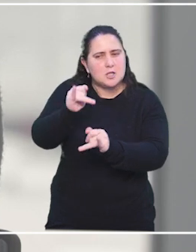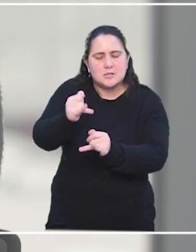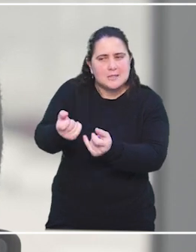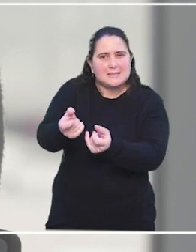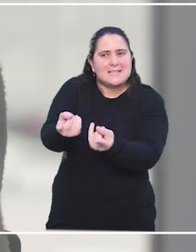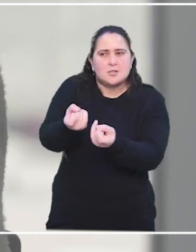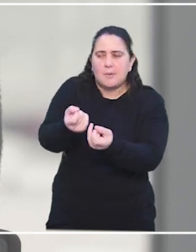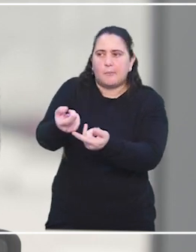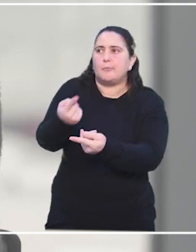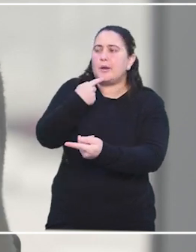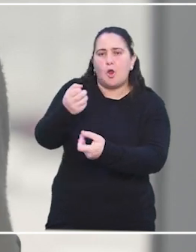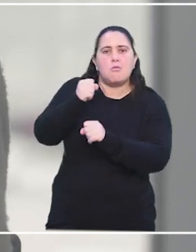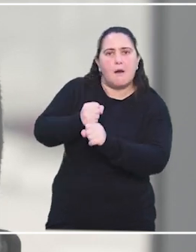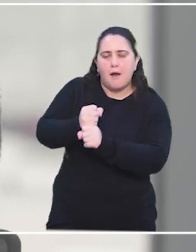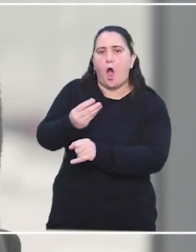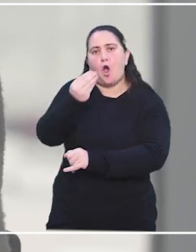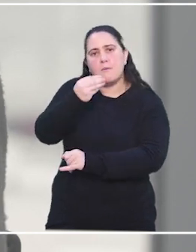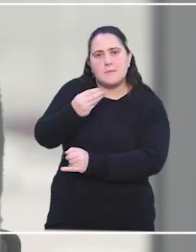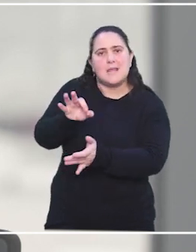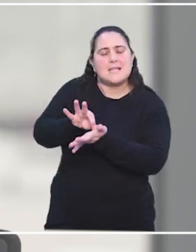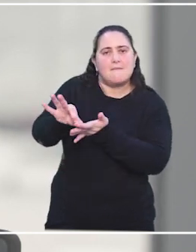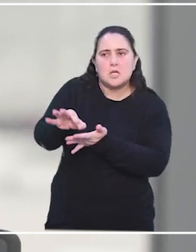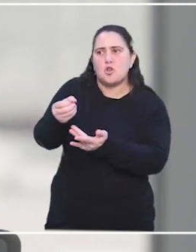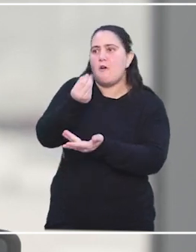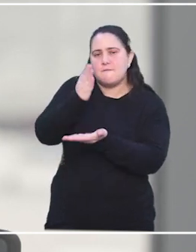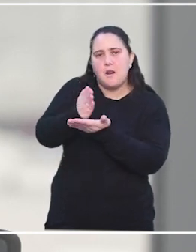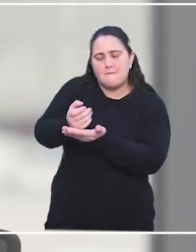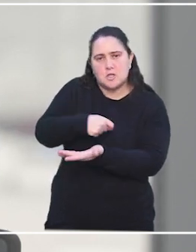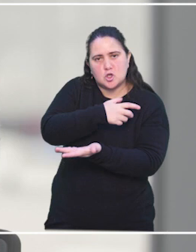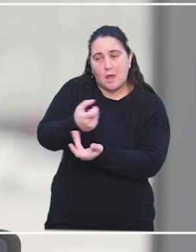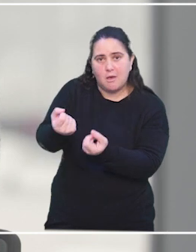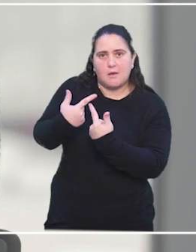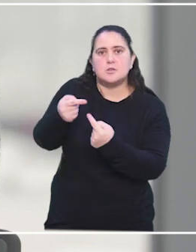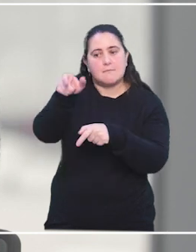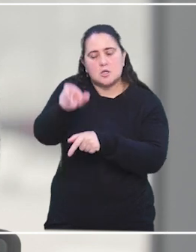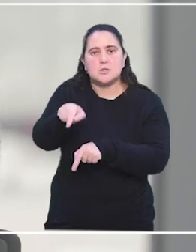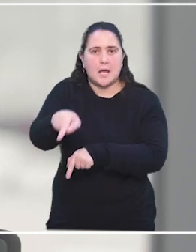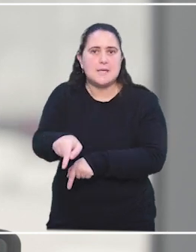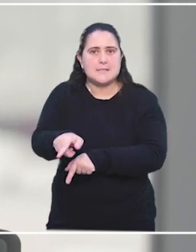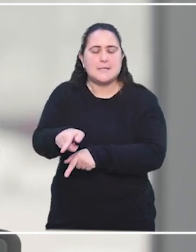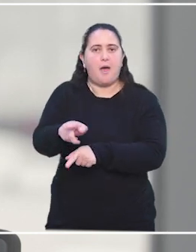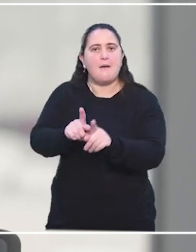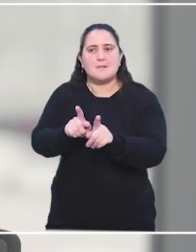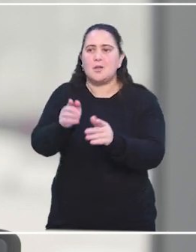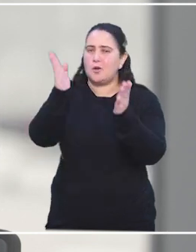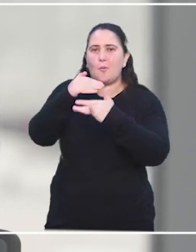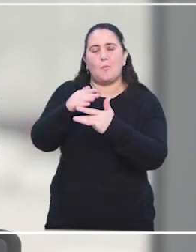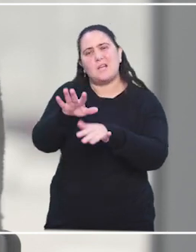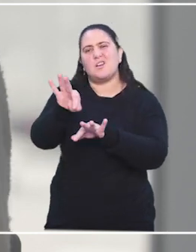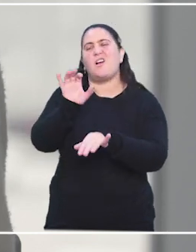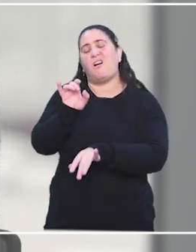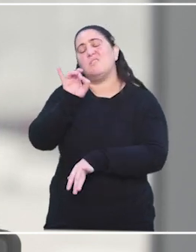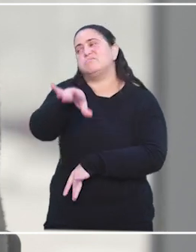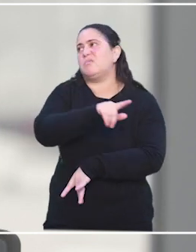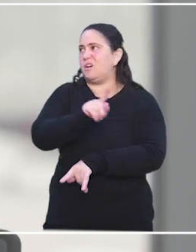den trabajo, comida, servicios, beneficios sociales, ellos muchas veces no tienen la opción de elegir cuáles